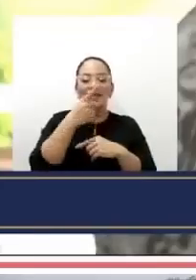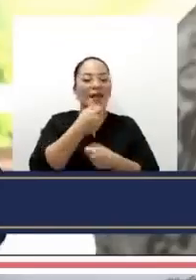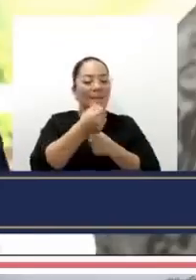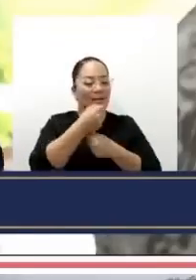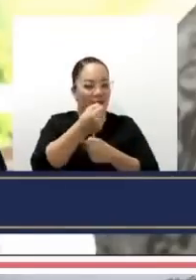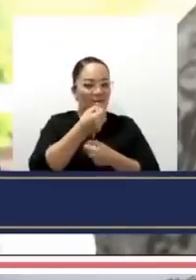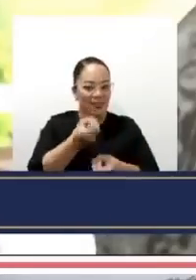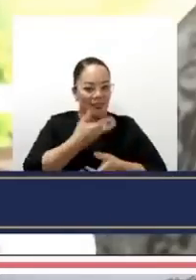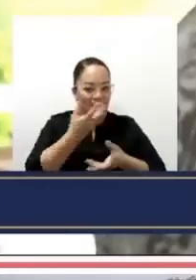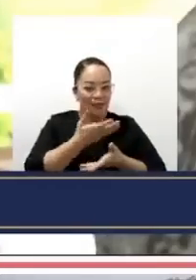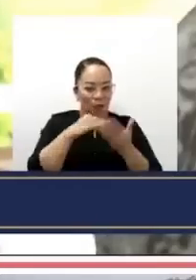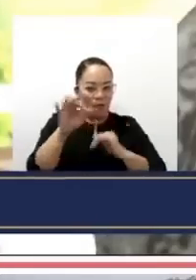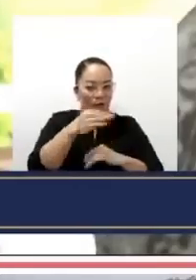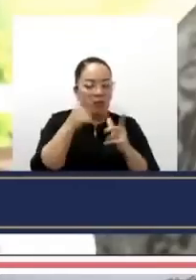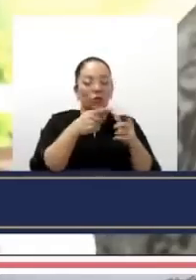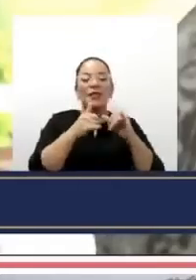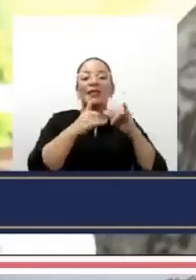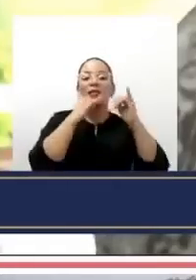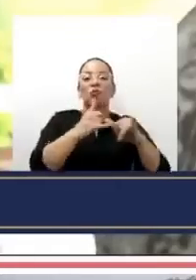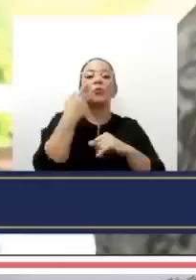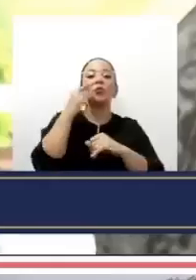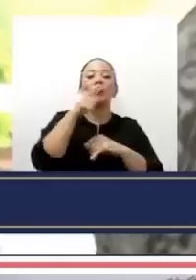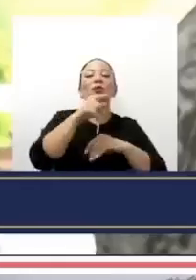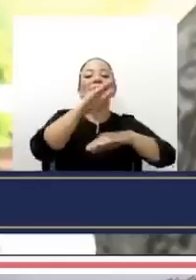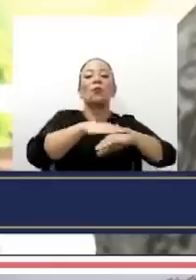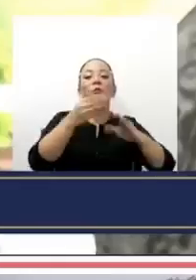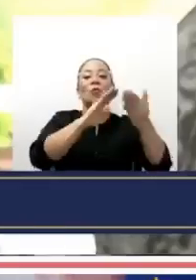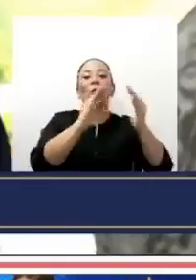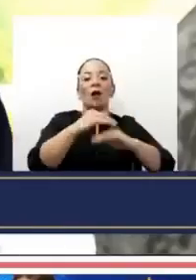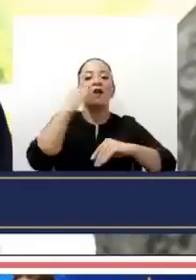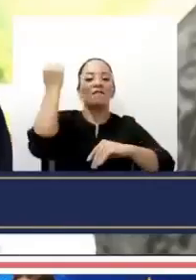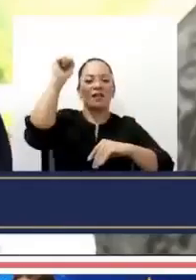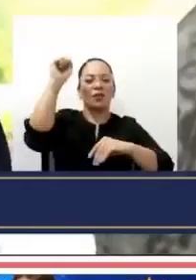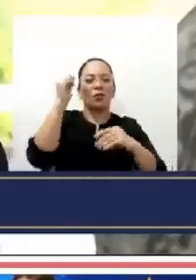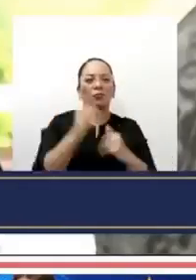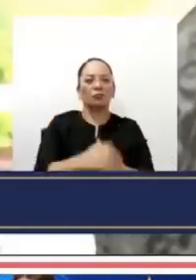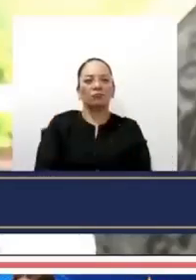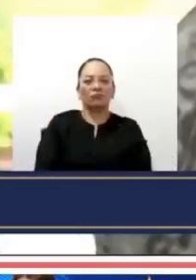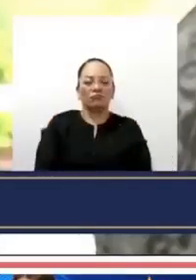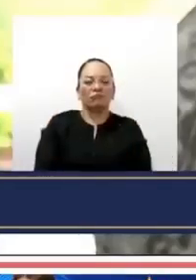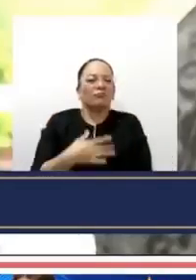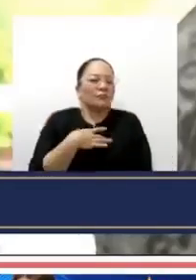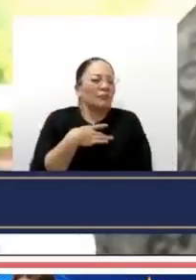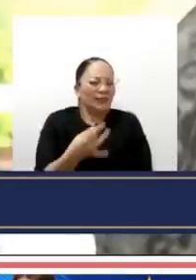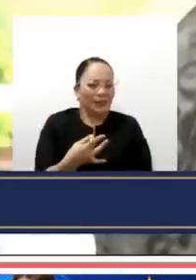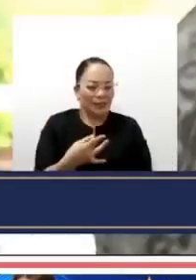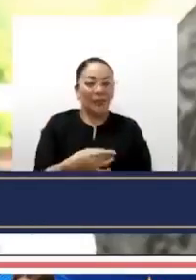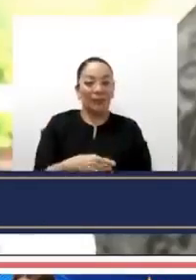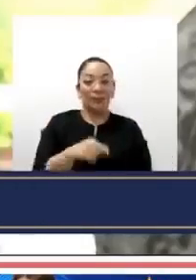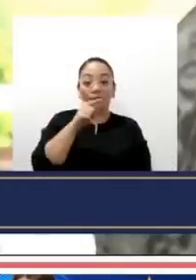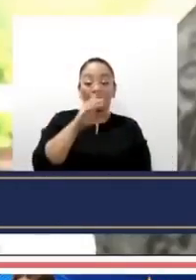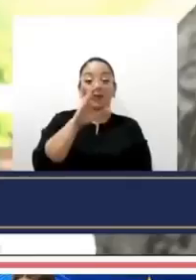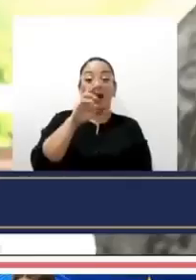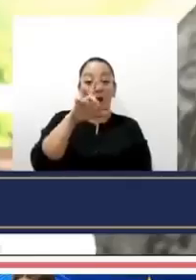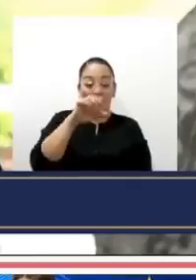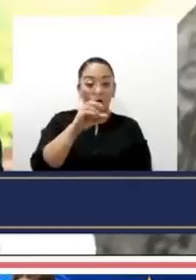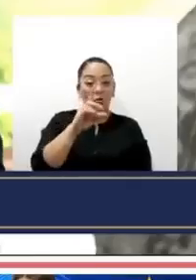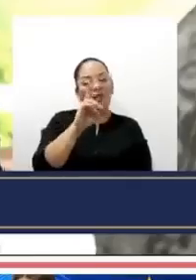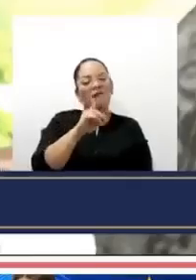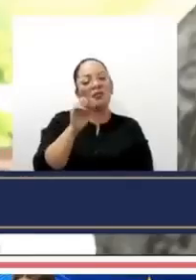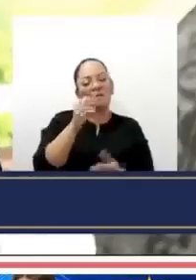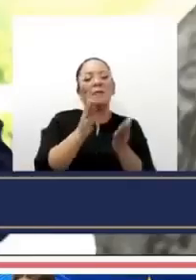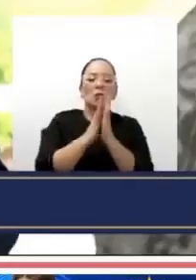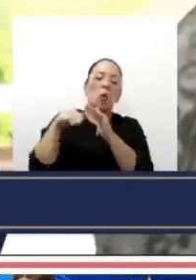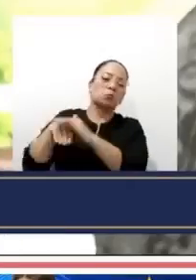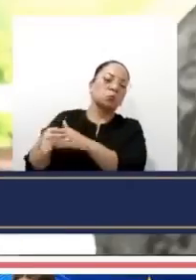manifestarse de alguna manera, entonces hay una denuncia porque usted llamó al pueblo a la rebelión. Pero qué interesante, en este sí, don Carlos solicita desestimación.